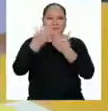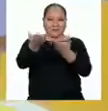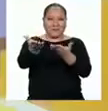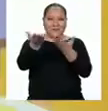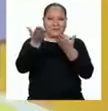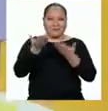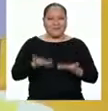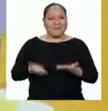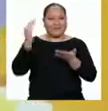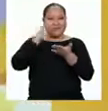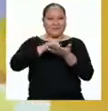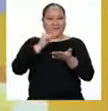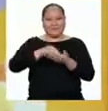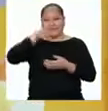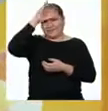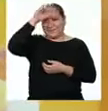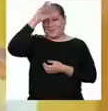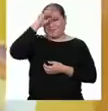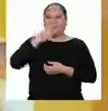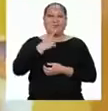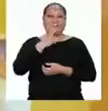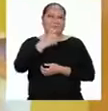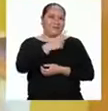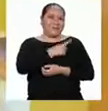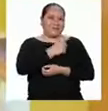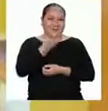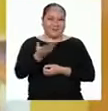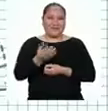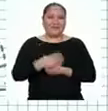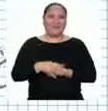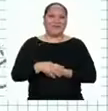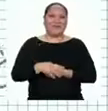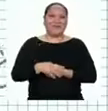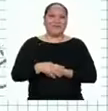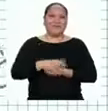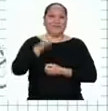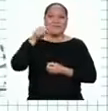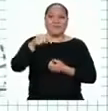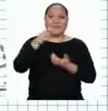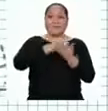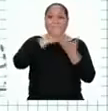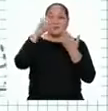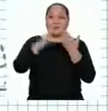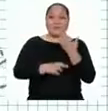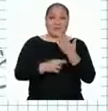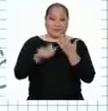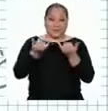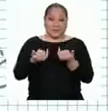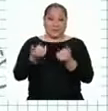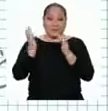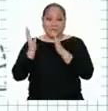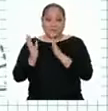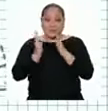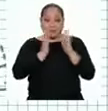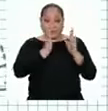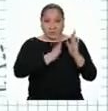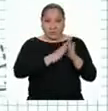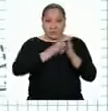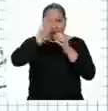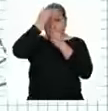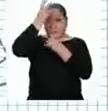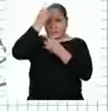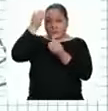Bienvenidas y bienvenidos de vuelta, chicas y chicos de primero de secundaria. En el programa de hoy estamos procesando los datos